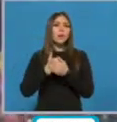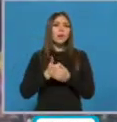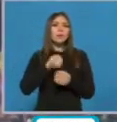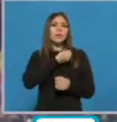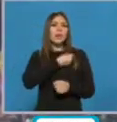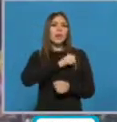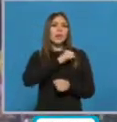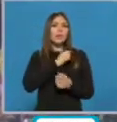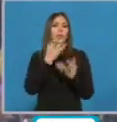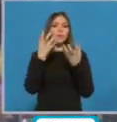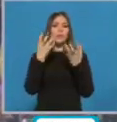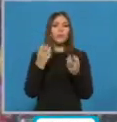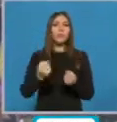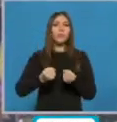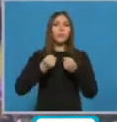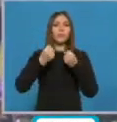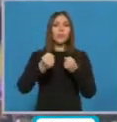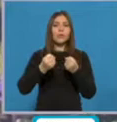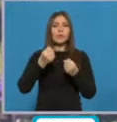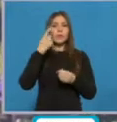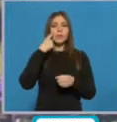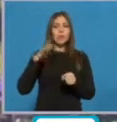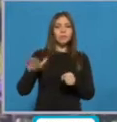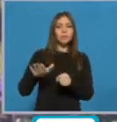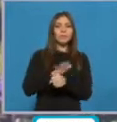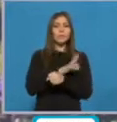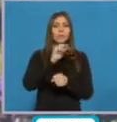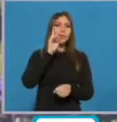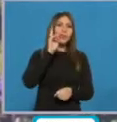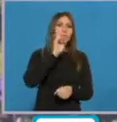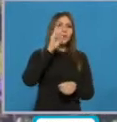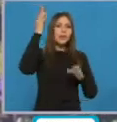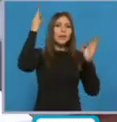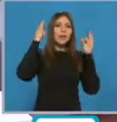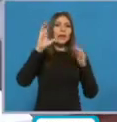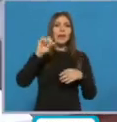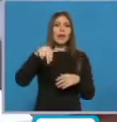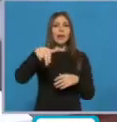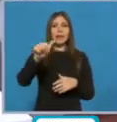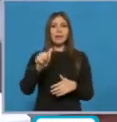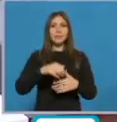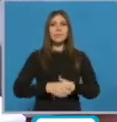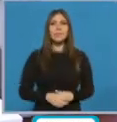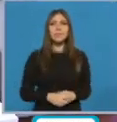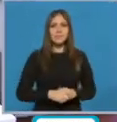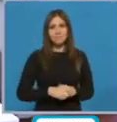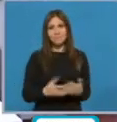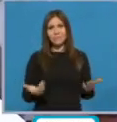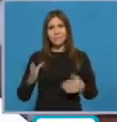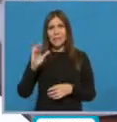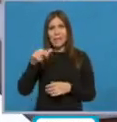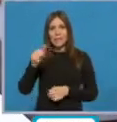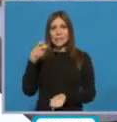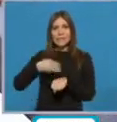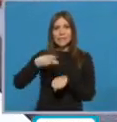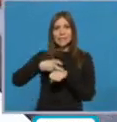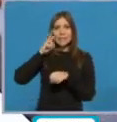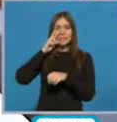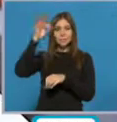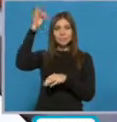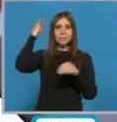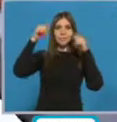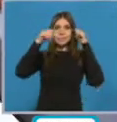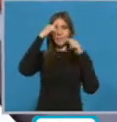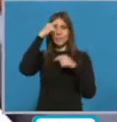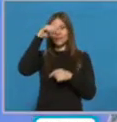se hidrate y se cubra esta cana tan latosa, porque son muy latosas las canas. Sí. ¿Cómo le hacemos? Bueno, ¿y qué tonos nos